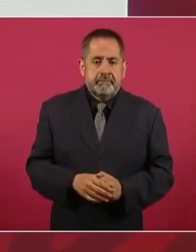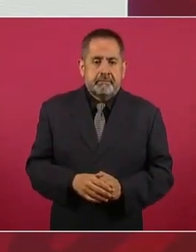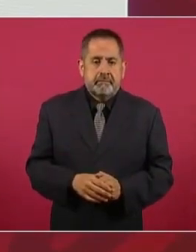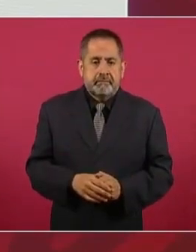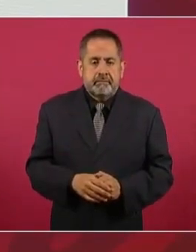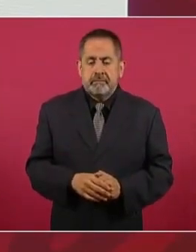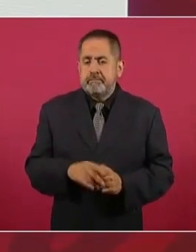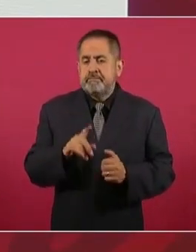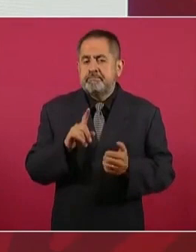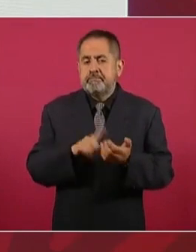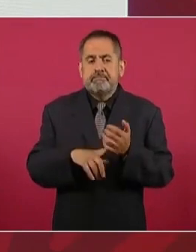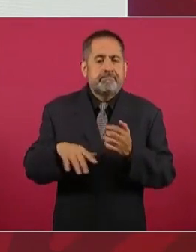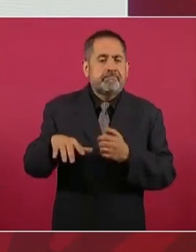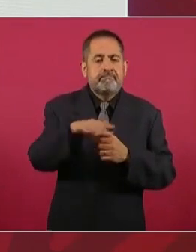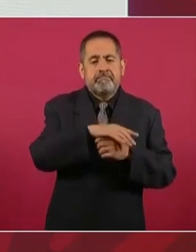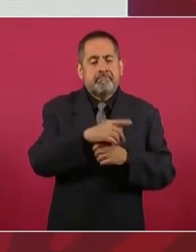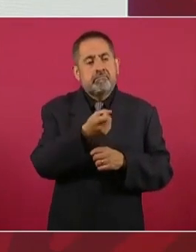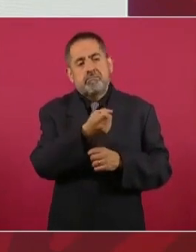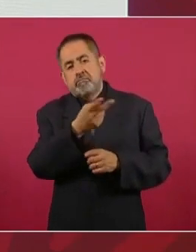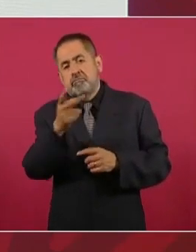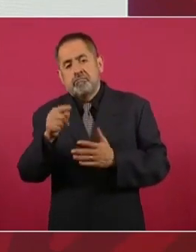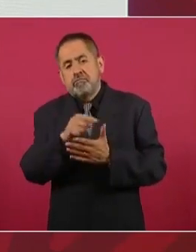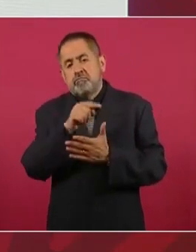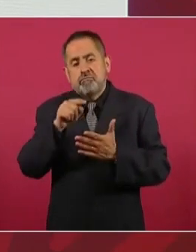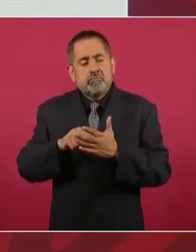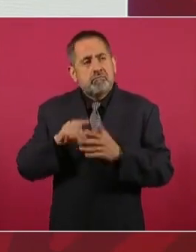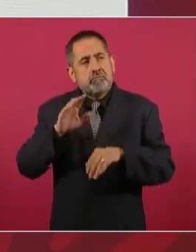las zonas de refugio donde viven